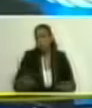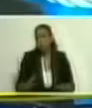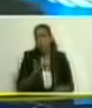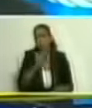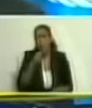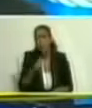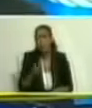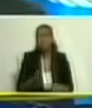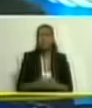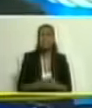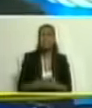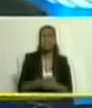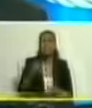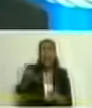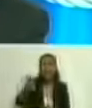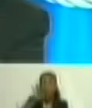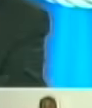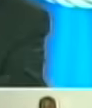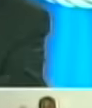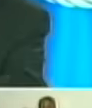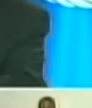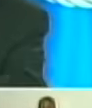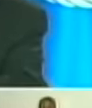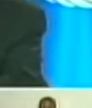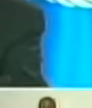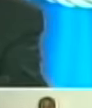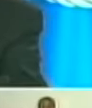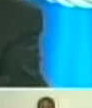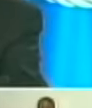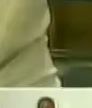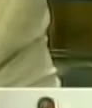y de ahí me eligió el pueblo de Caracas constituyente.